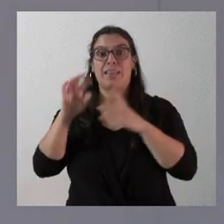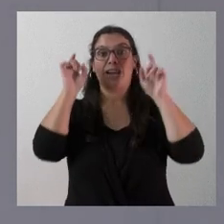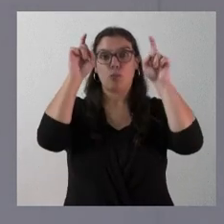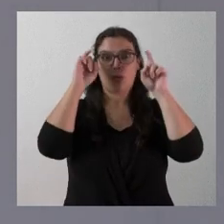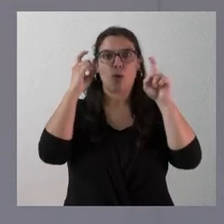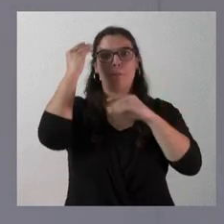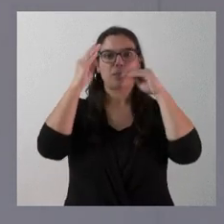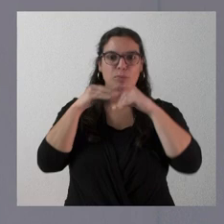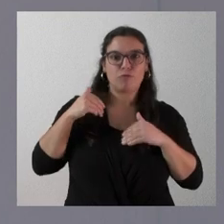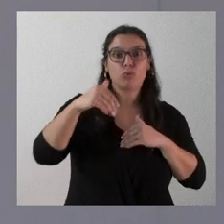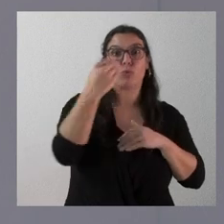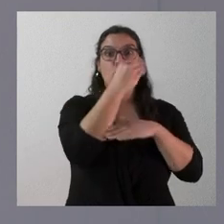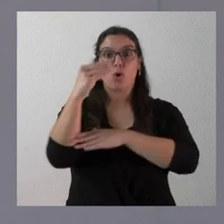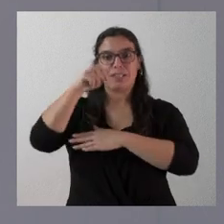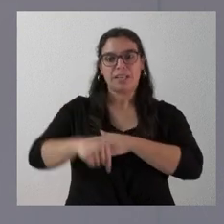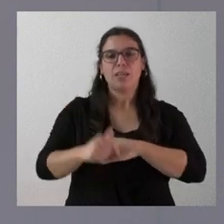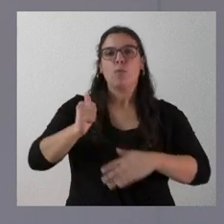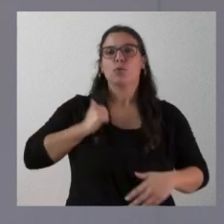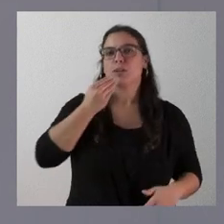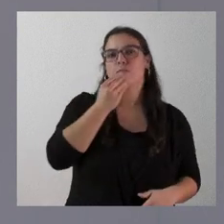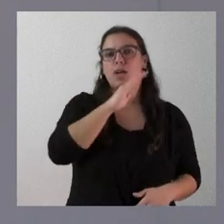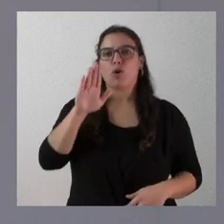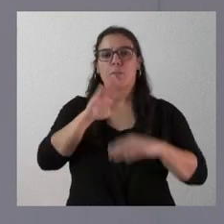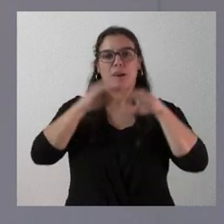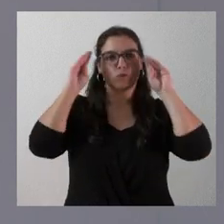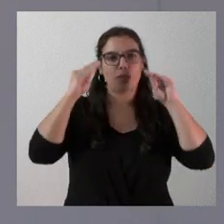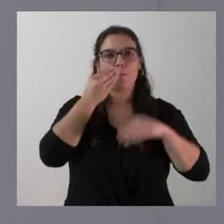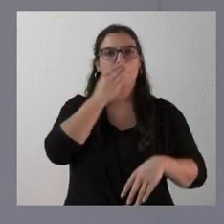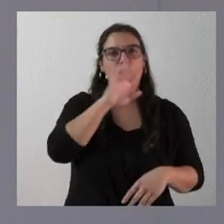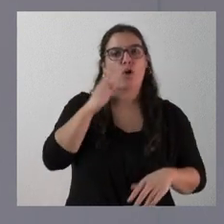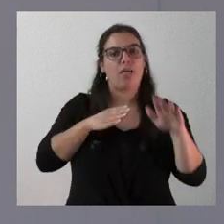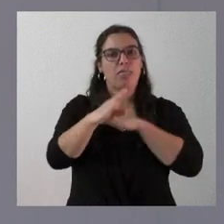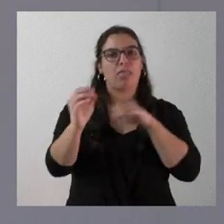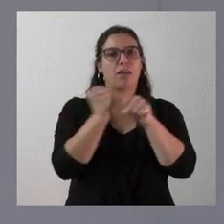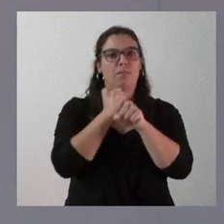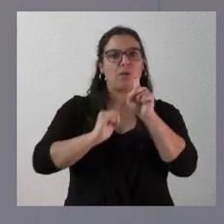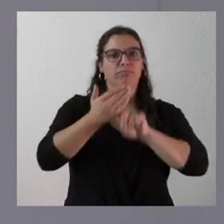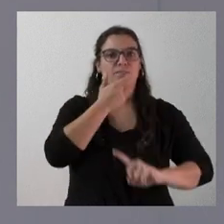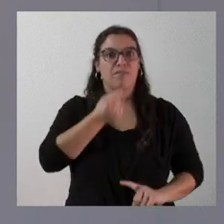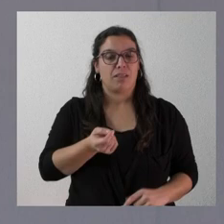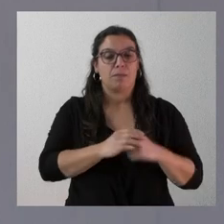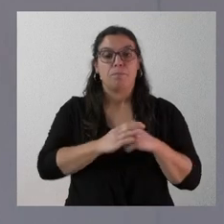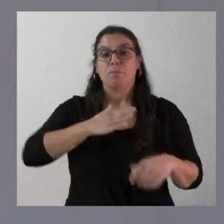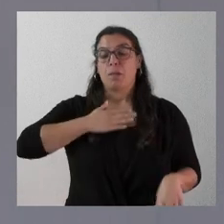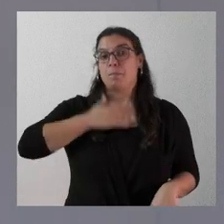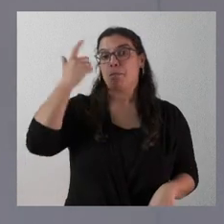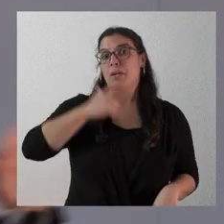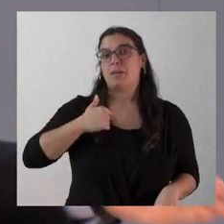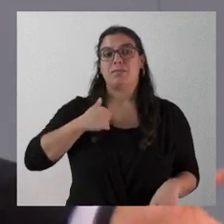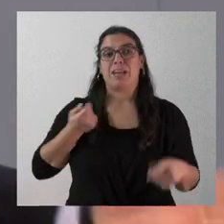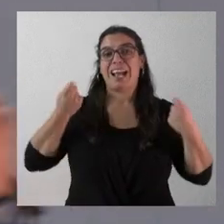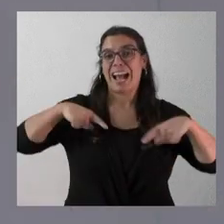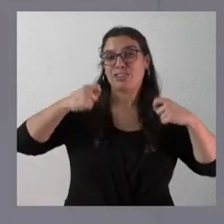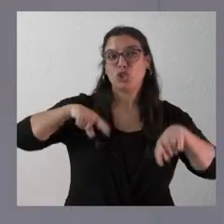nuestros jóvenes para que tengan mejores posibilidades y mejor formación y acceso de una forma que para mí tampoco es un gasto